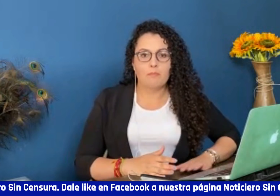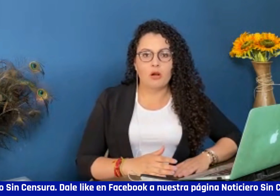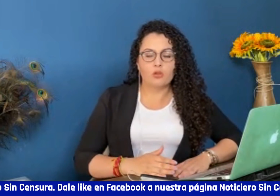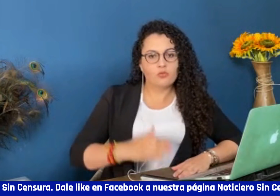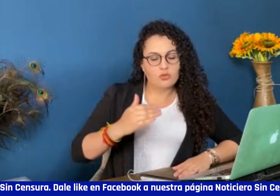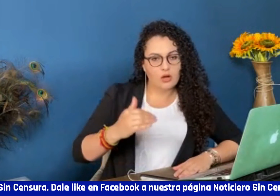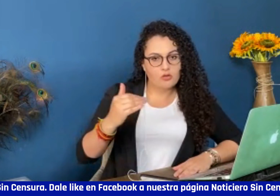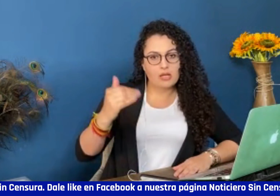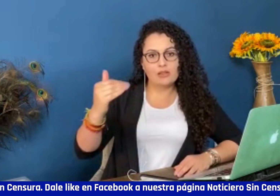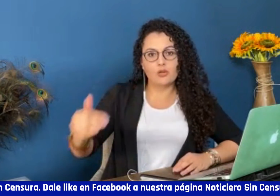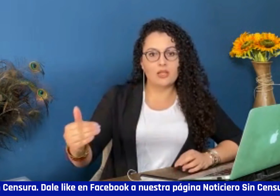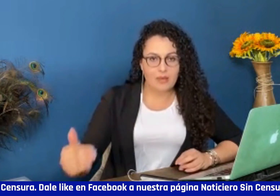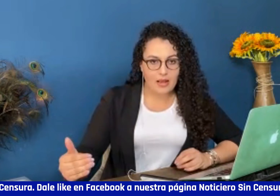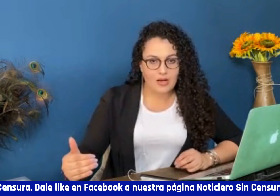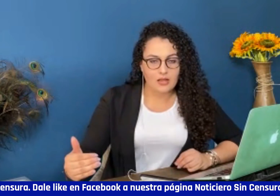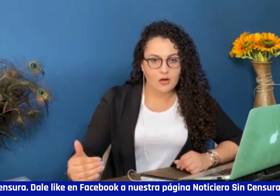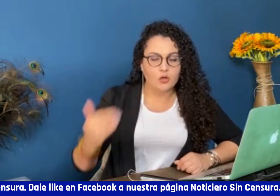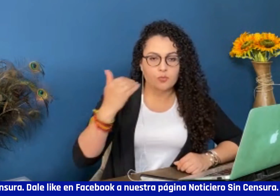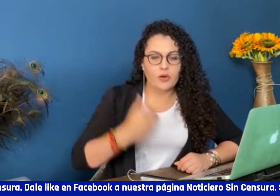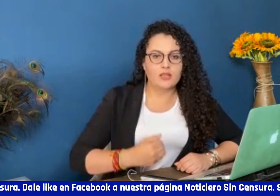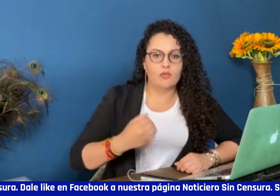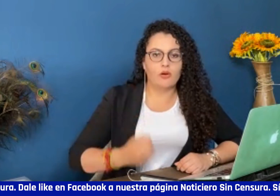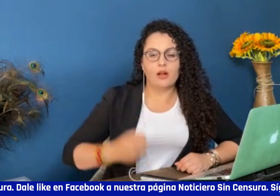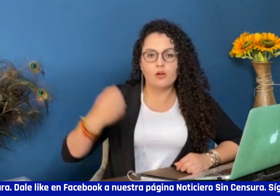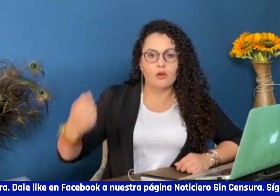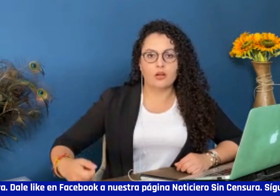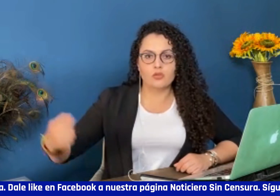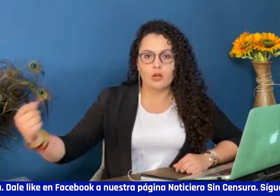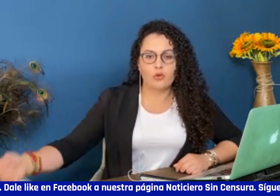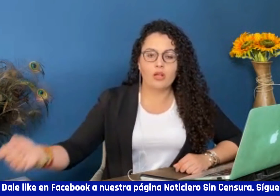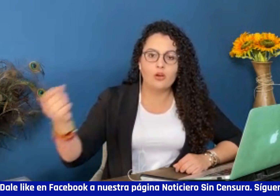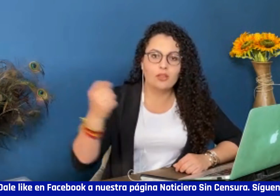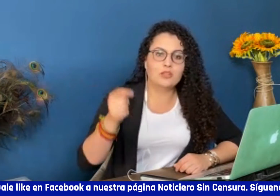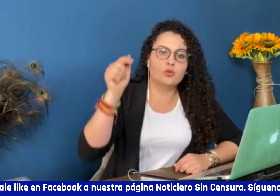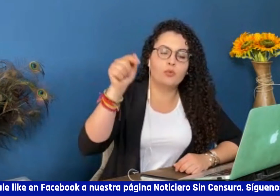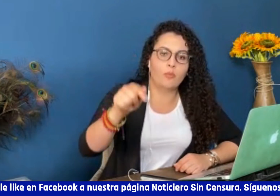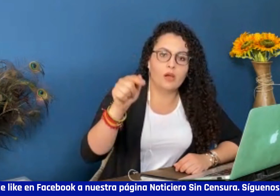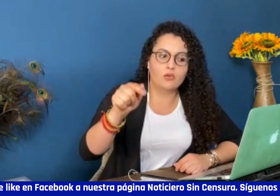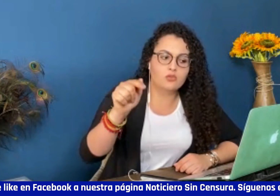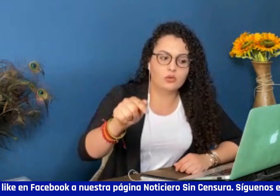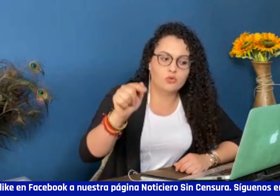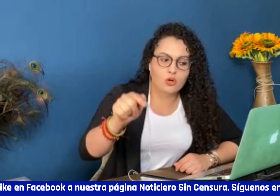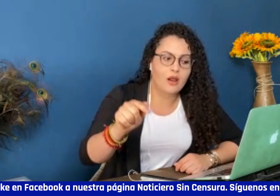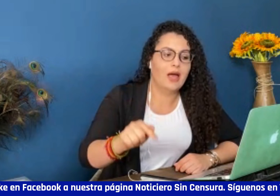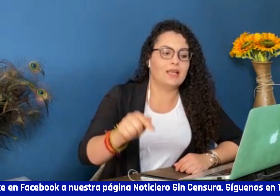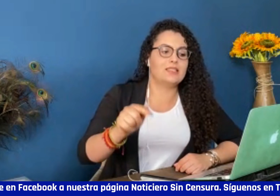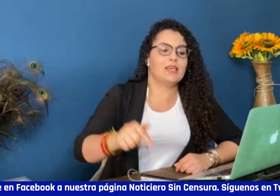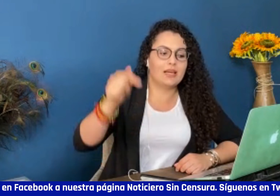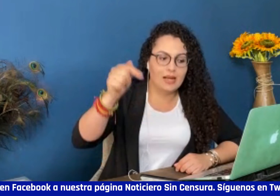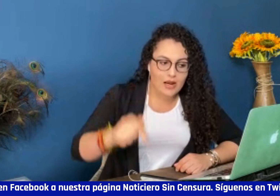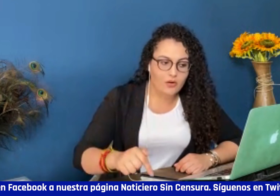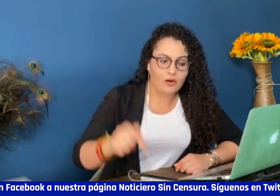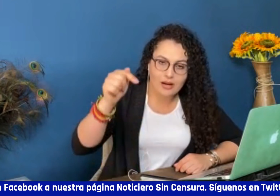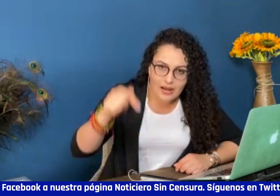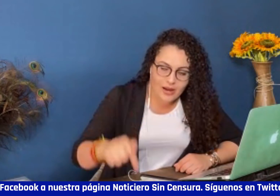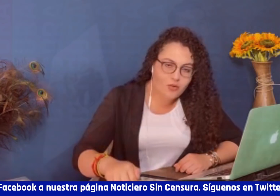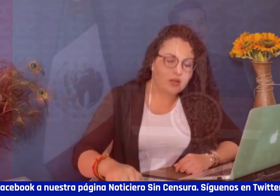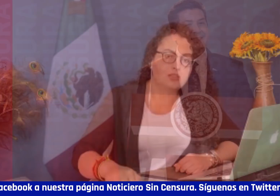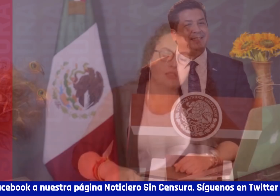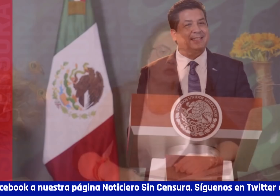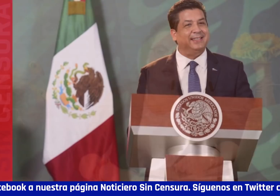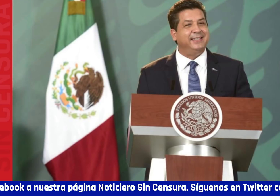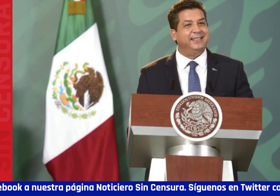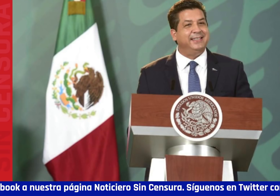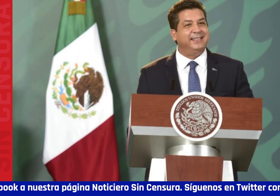locales, pero los funcionarios de alto nivel los puede desaforar el Congreso de la Unión, y lo dice su propia Constitución. Así que claro